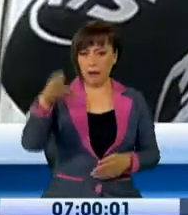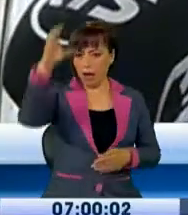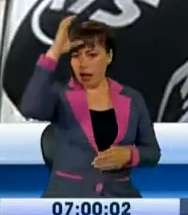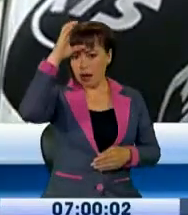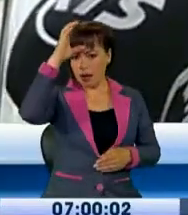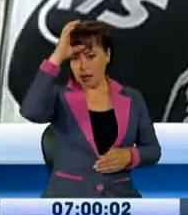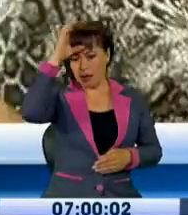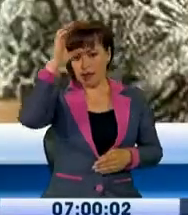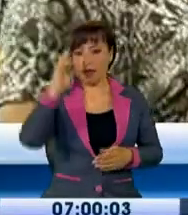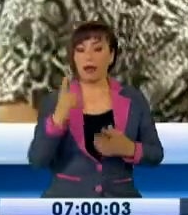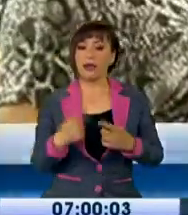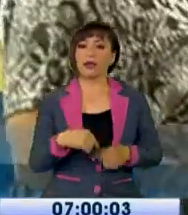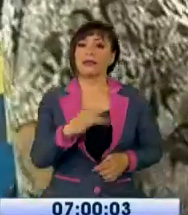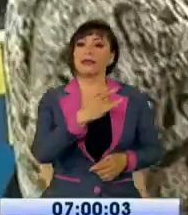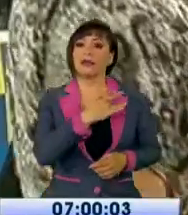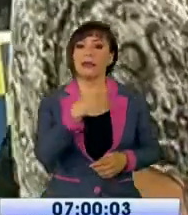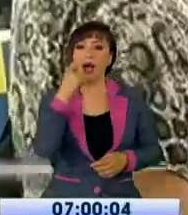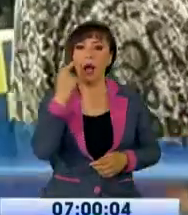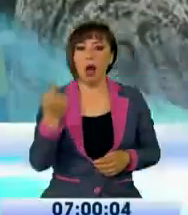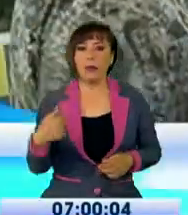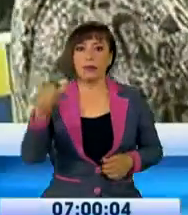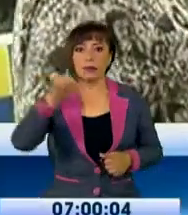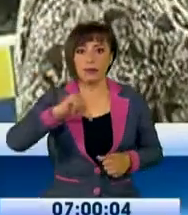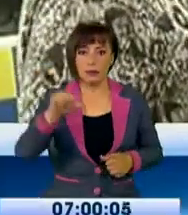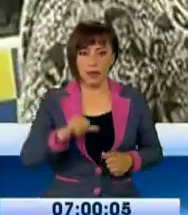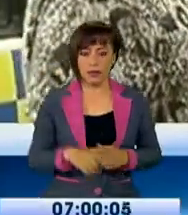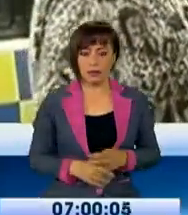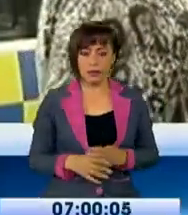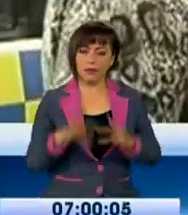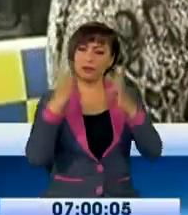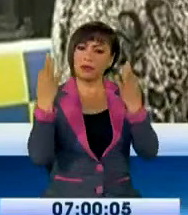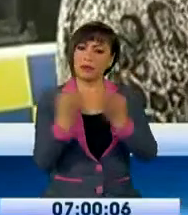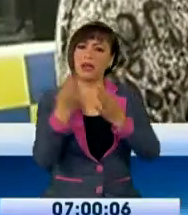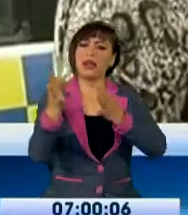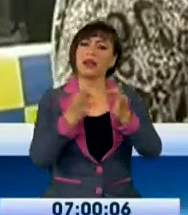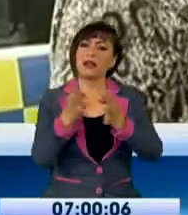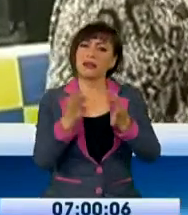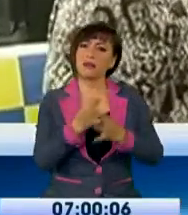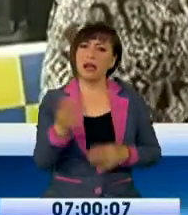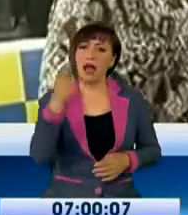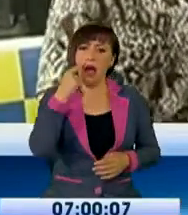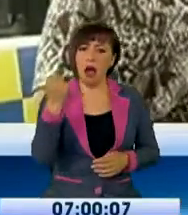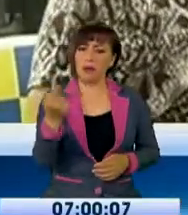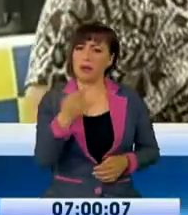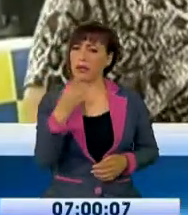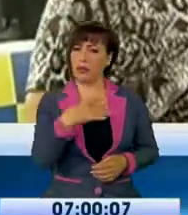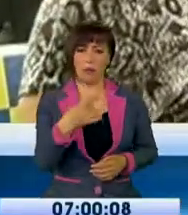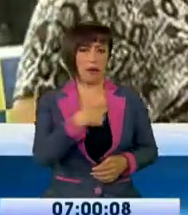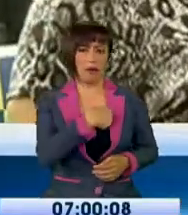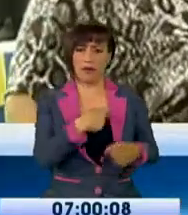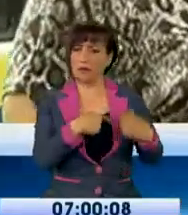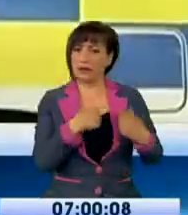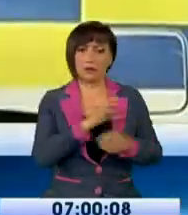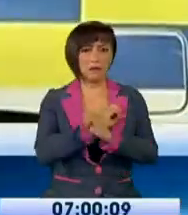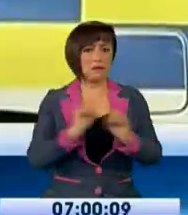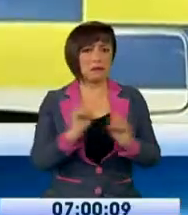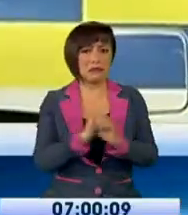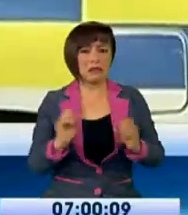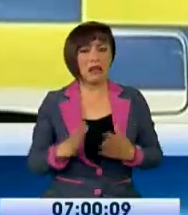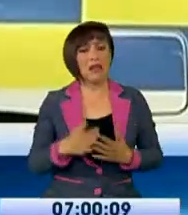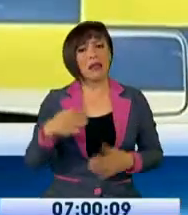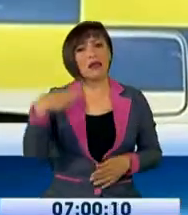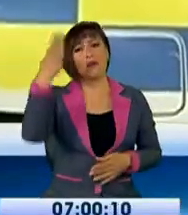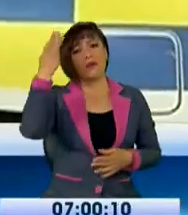tuvo estas convulsiones. Según la familia, el fallecido no les había comunicado de dolencias cardíacas. Es así que ellos